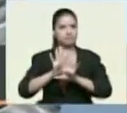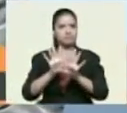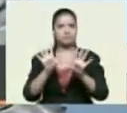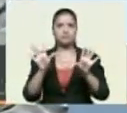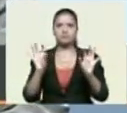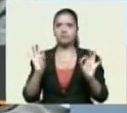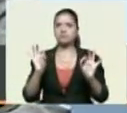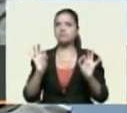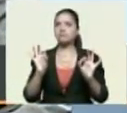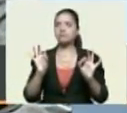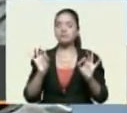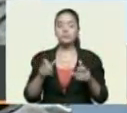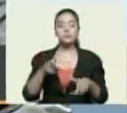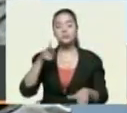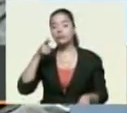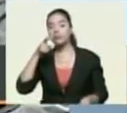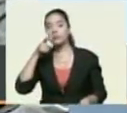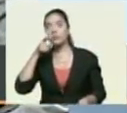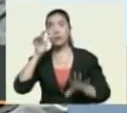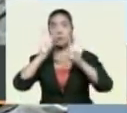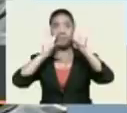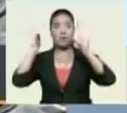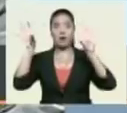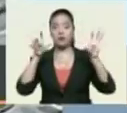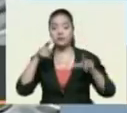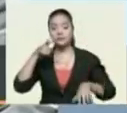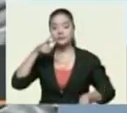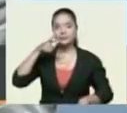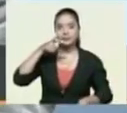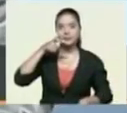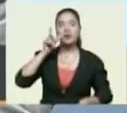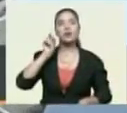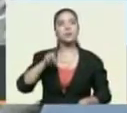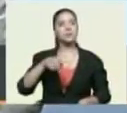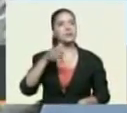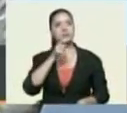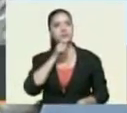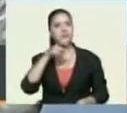no solamente monitoreado por observadores internacionales, sino que también tuvo